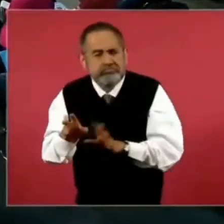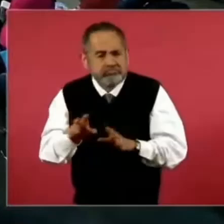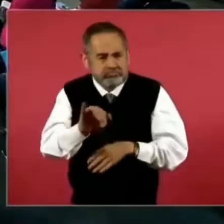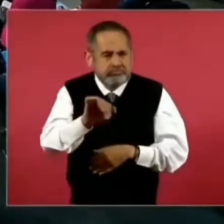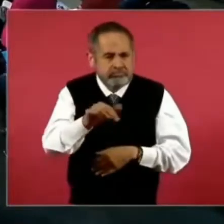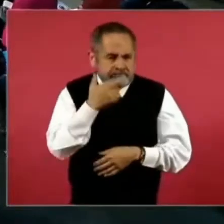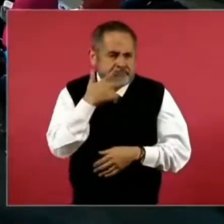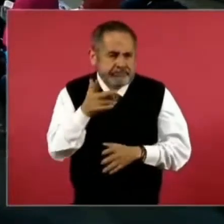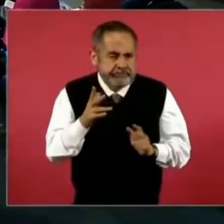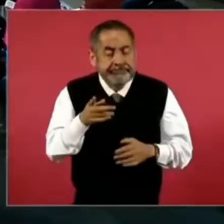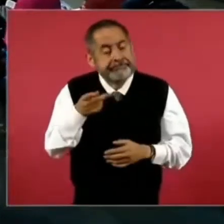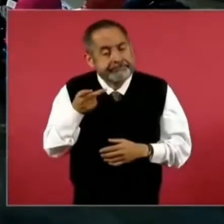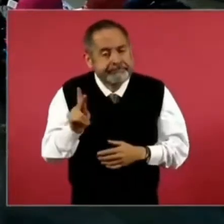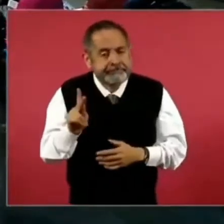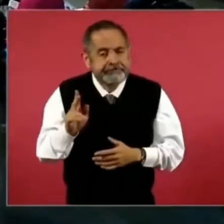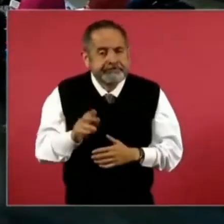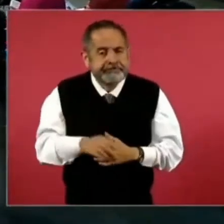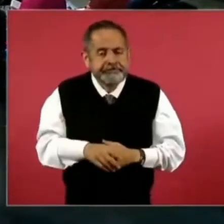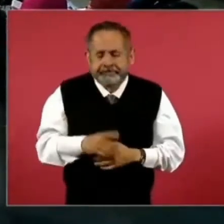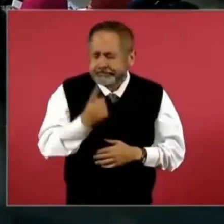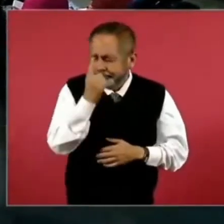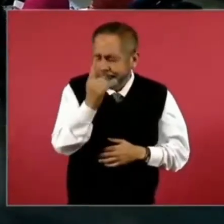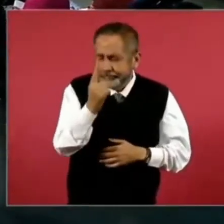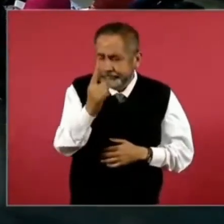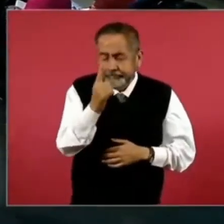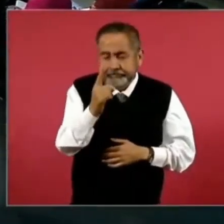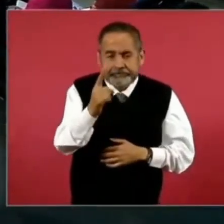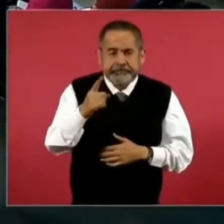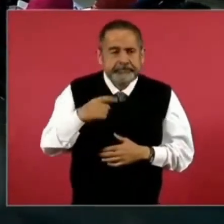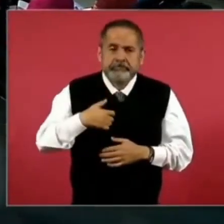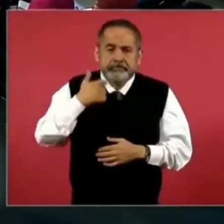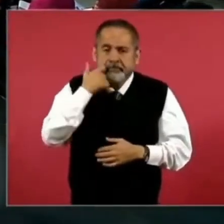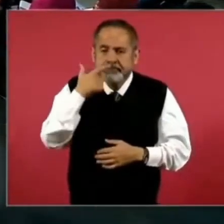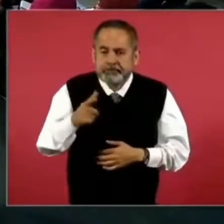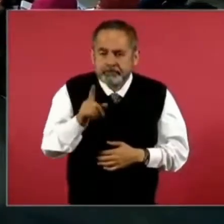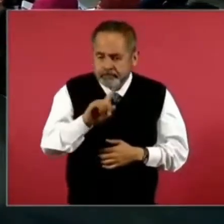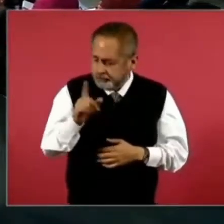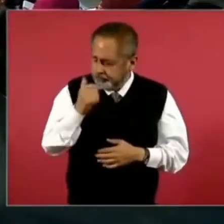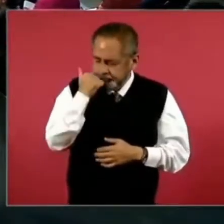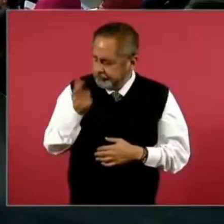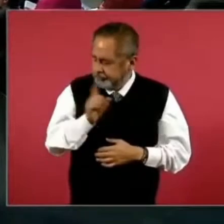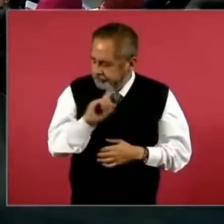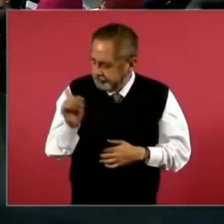pero lo único que no queremos